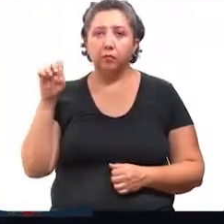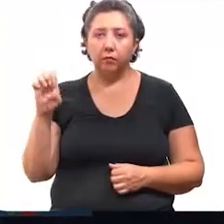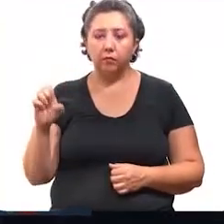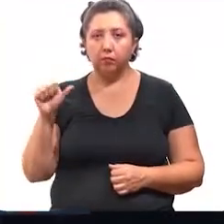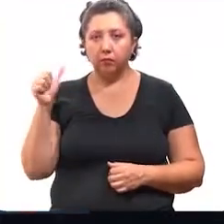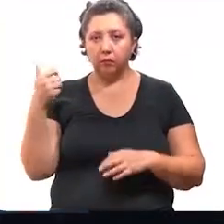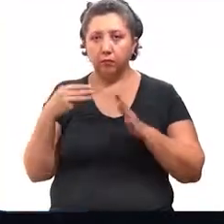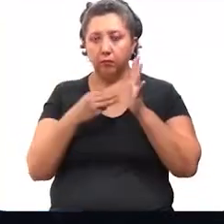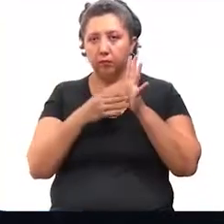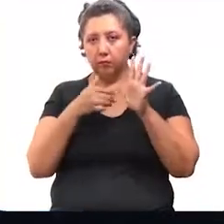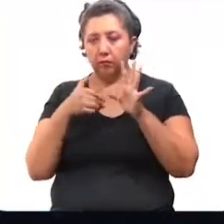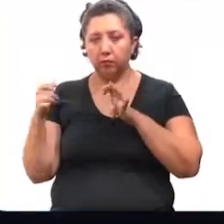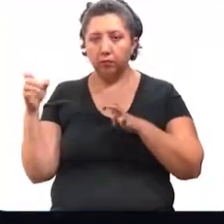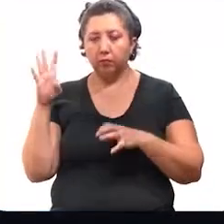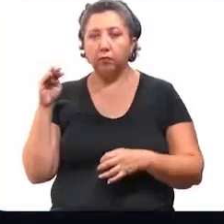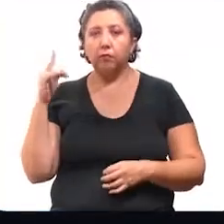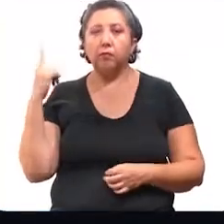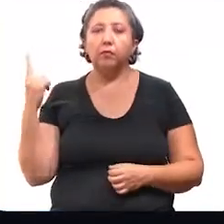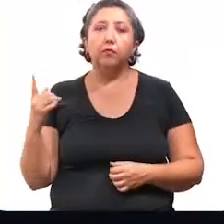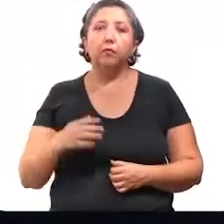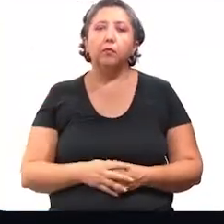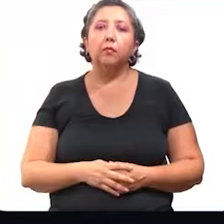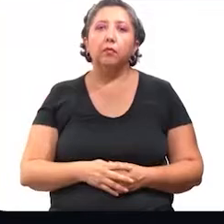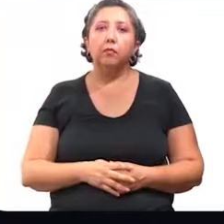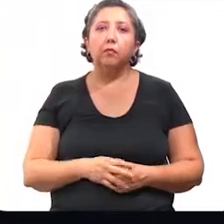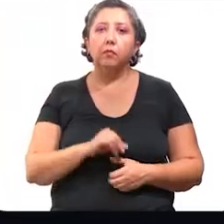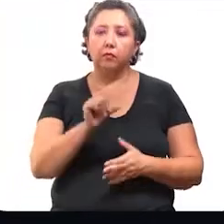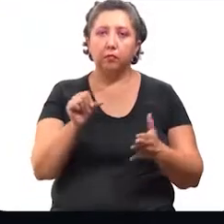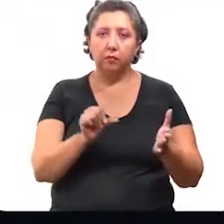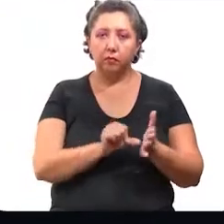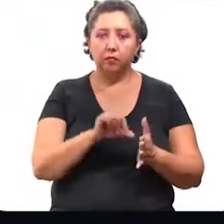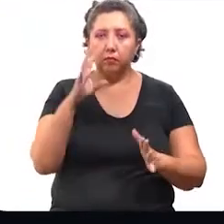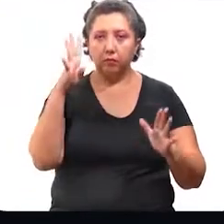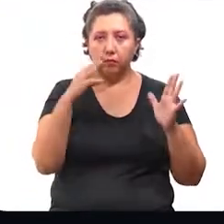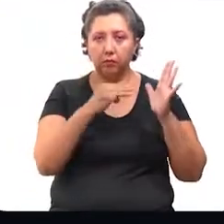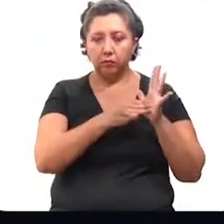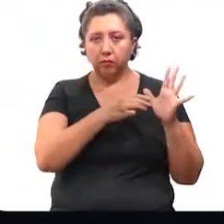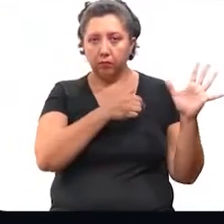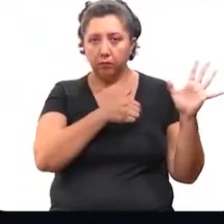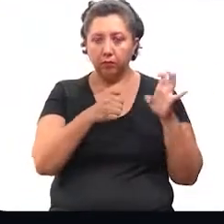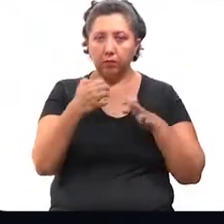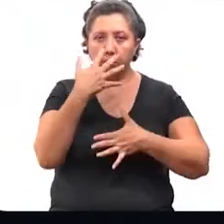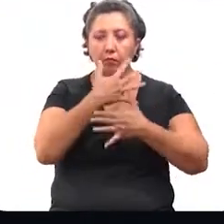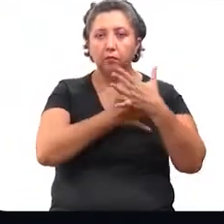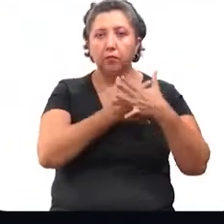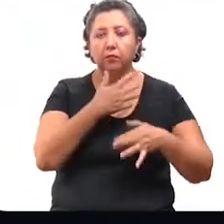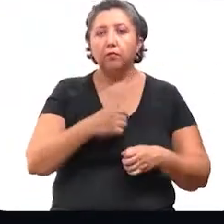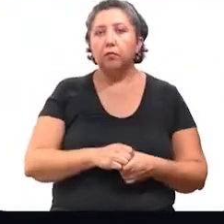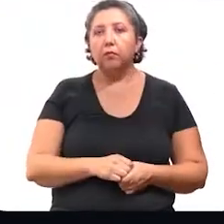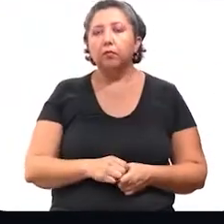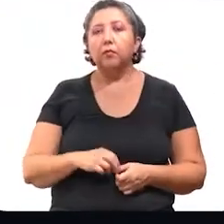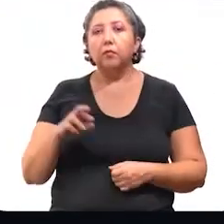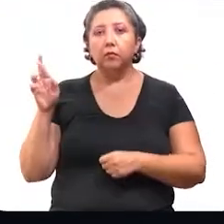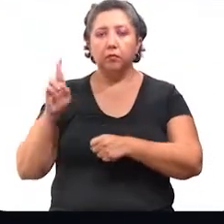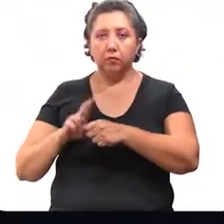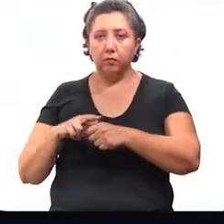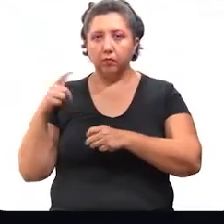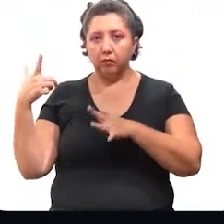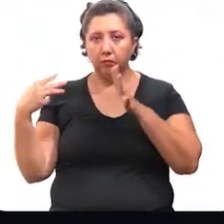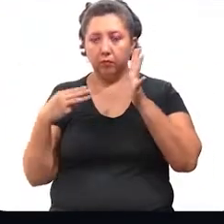oriente 11.691, en la zona centro 4.615, en la zona